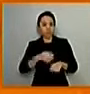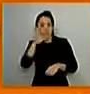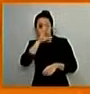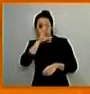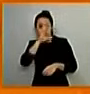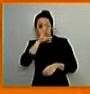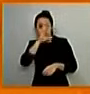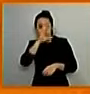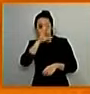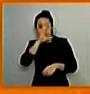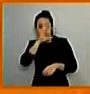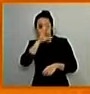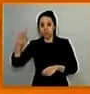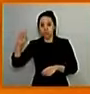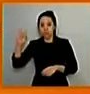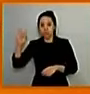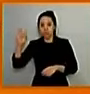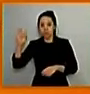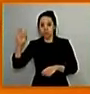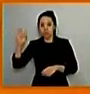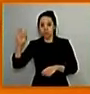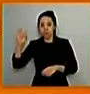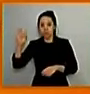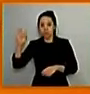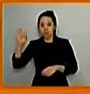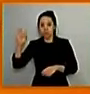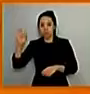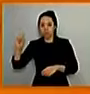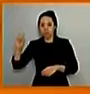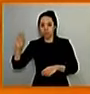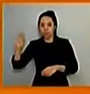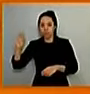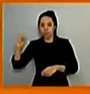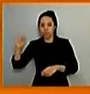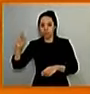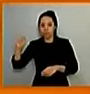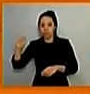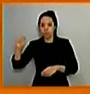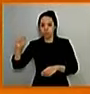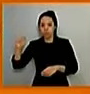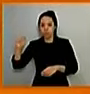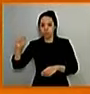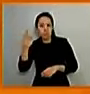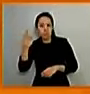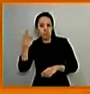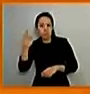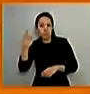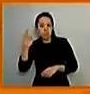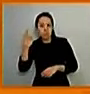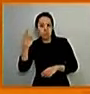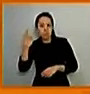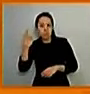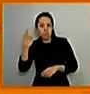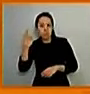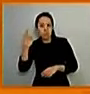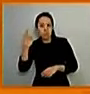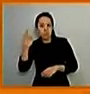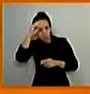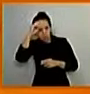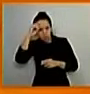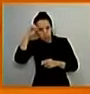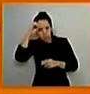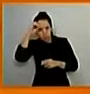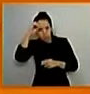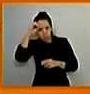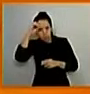como @LotoHonduras. Descifren la siguiente frase que aparece en pantalla. Puede empezar a enviar sus